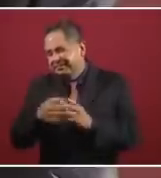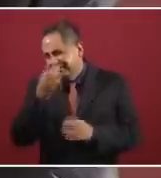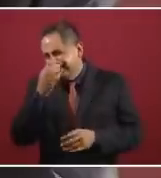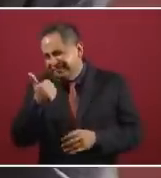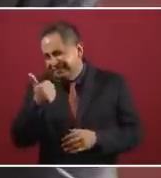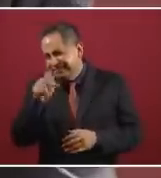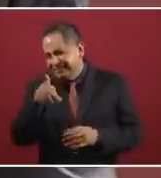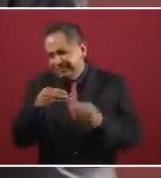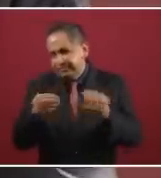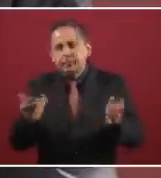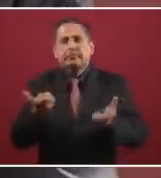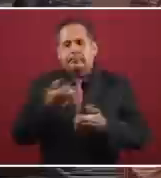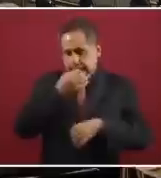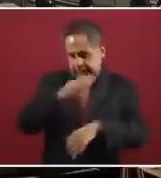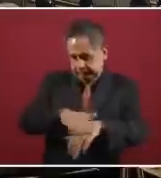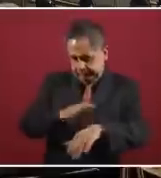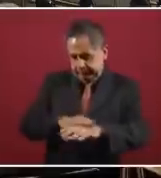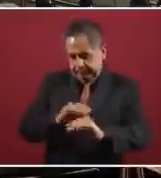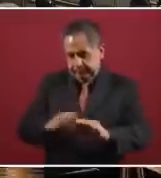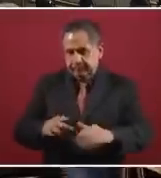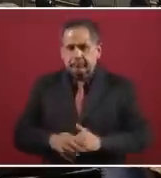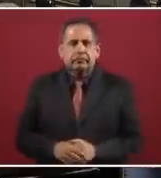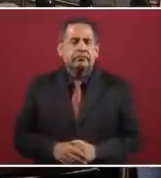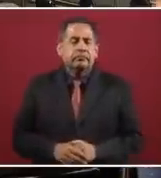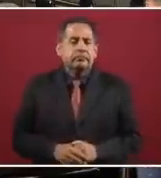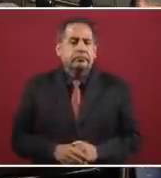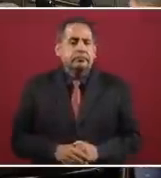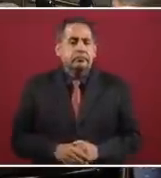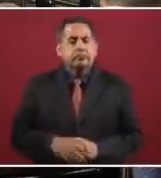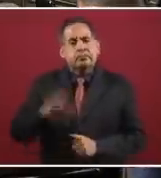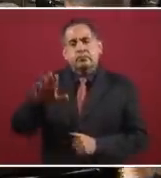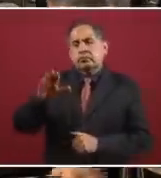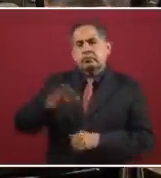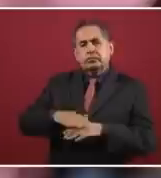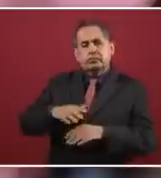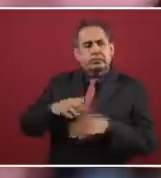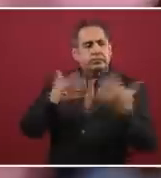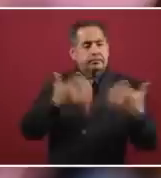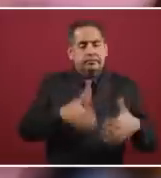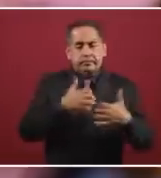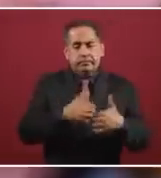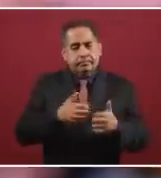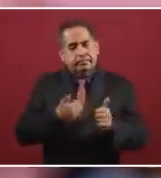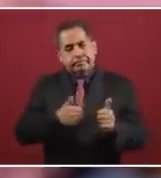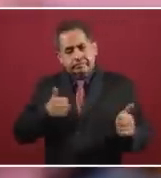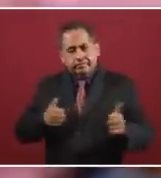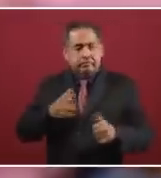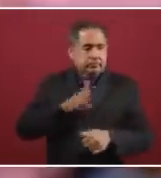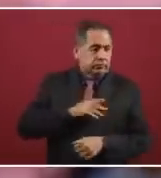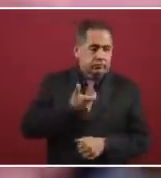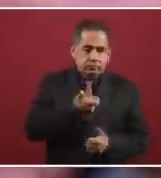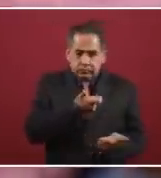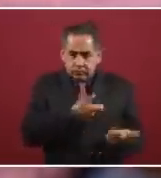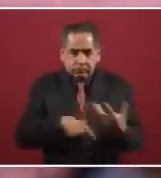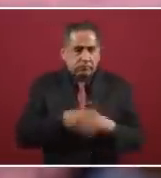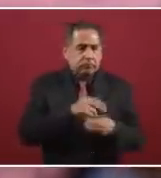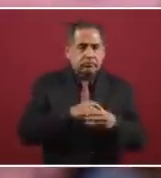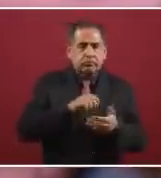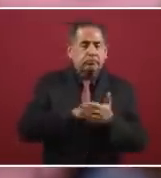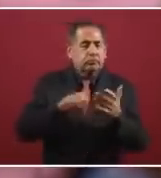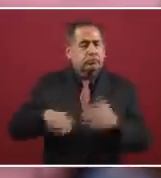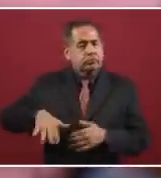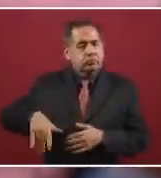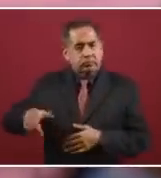tramo. Esa es la información que tengo. Debido a los retrasos que tuvieron las empresas, algunas por falta de liquidez, como anunció